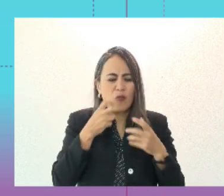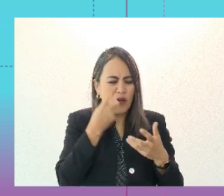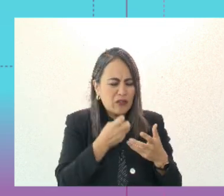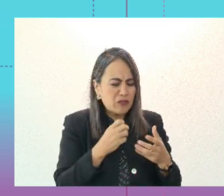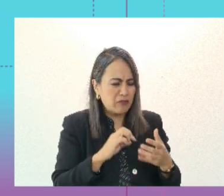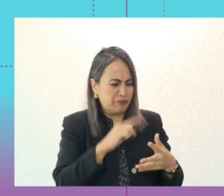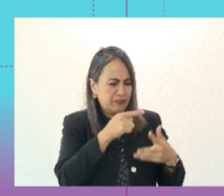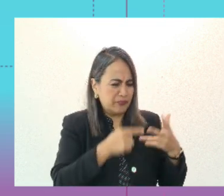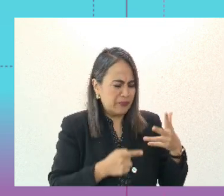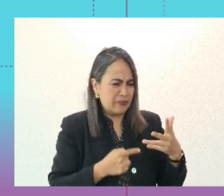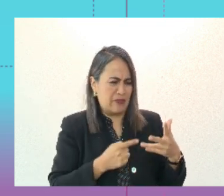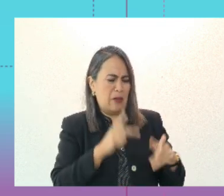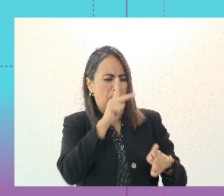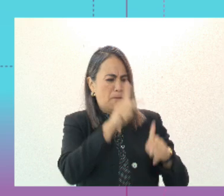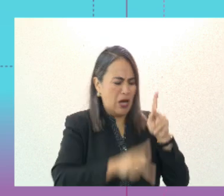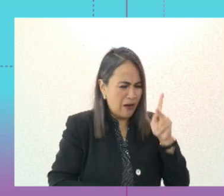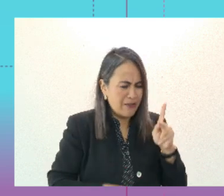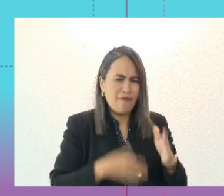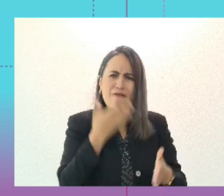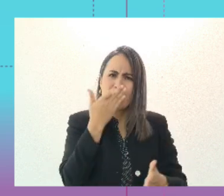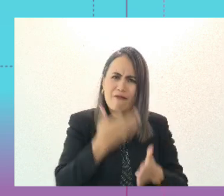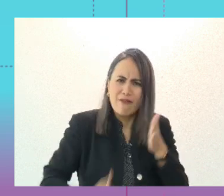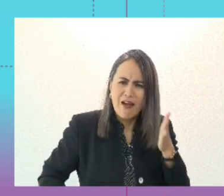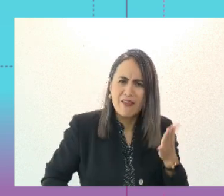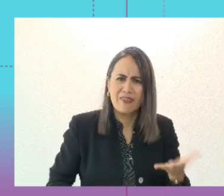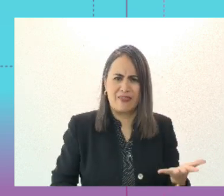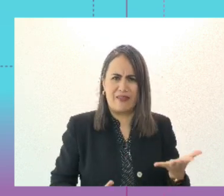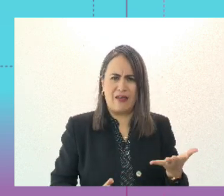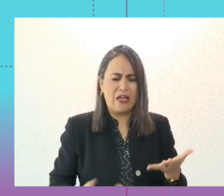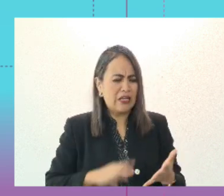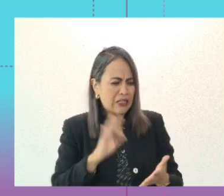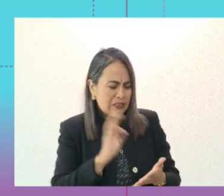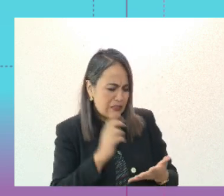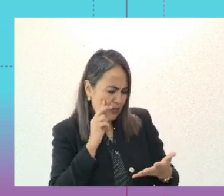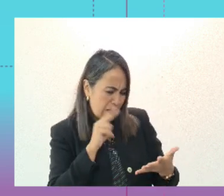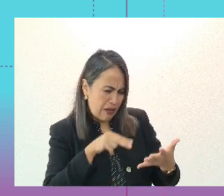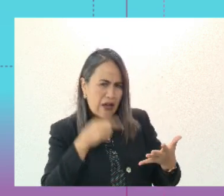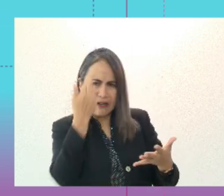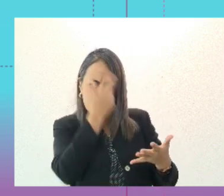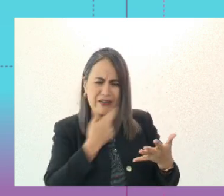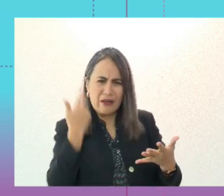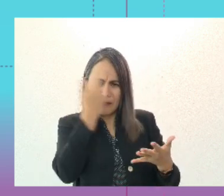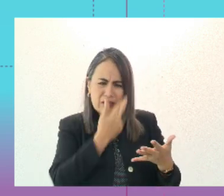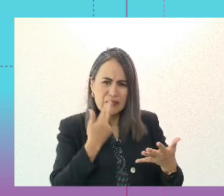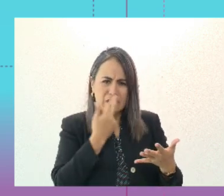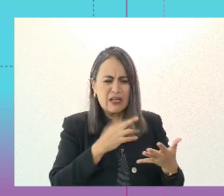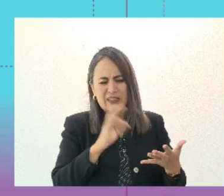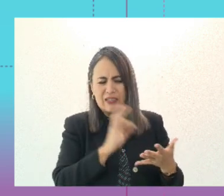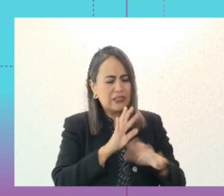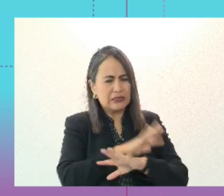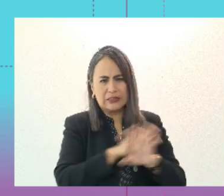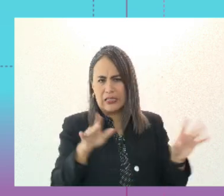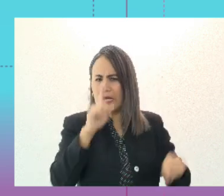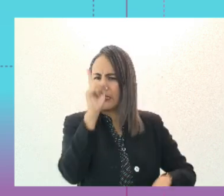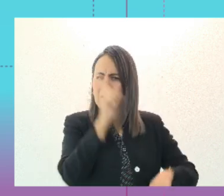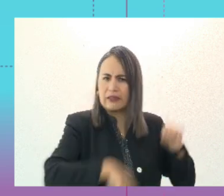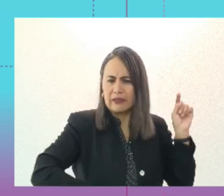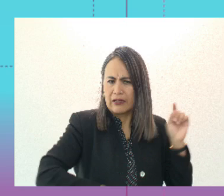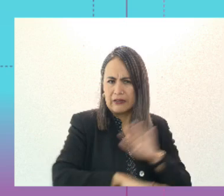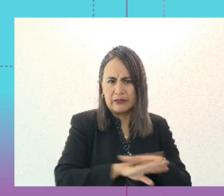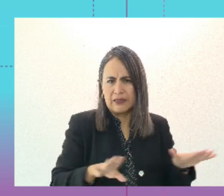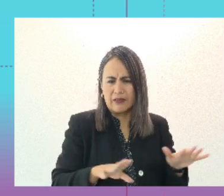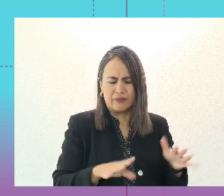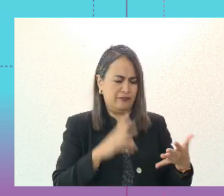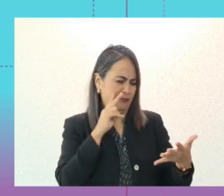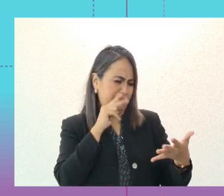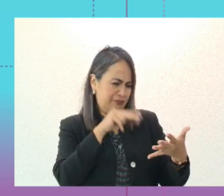asuntos. No sé si a ustedes les ha pasado que de repente revisan algún documento, principalmente cuando lo vamos a dar de baja, y decimos,